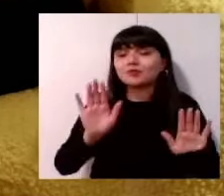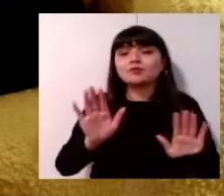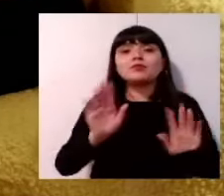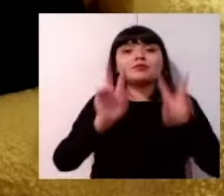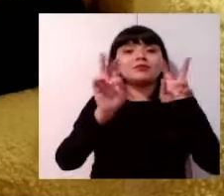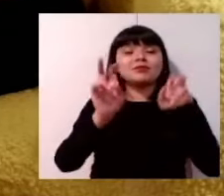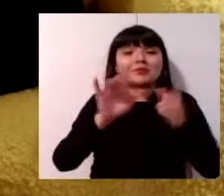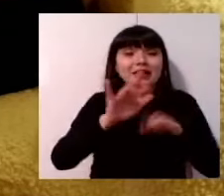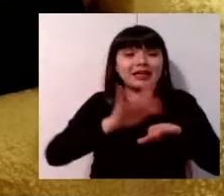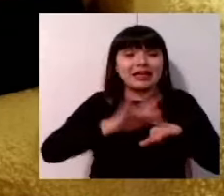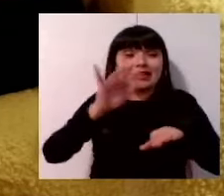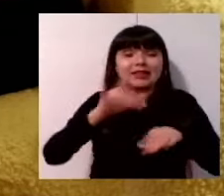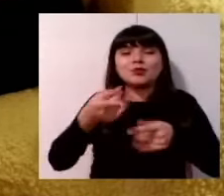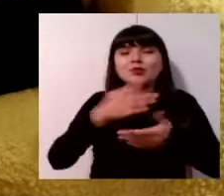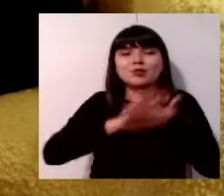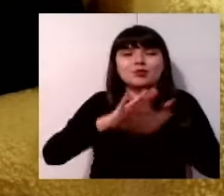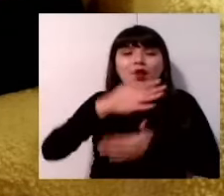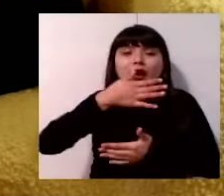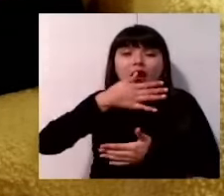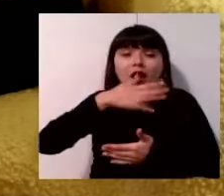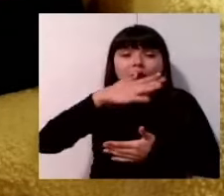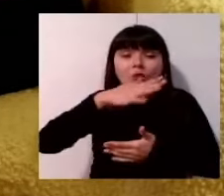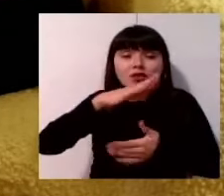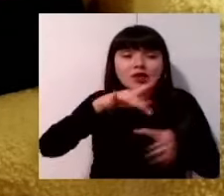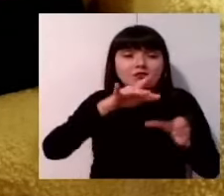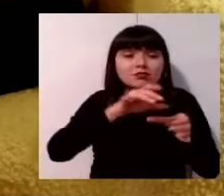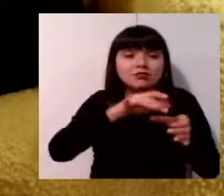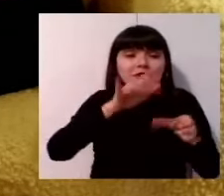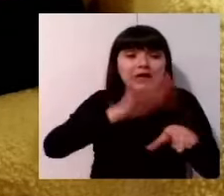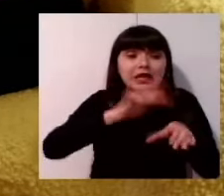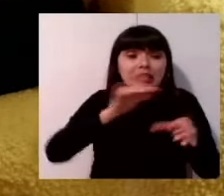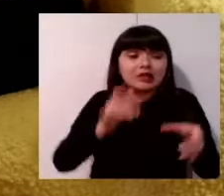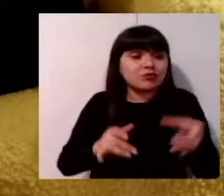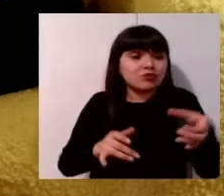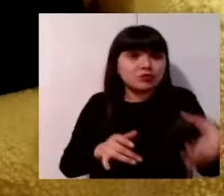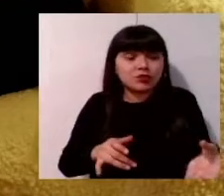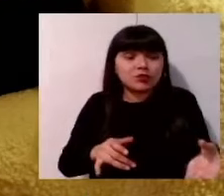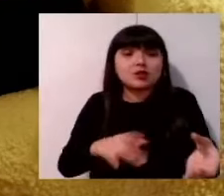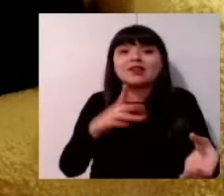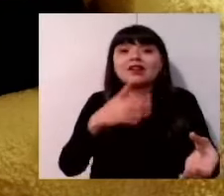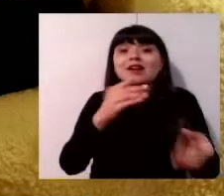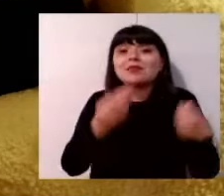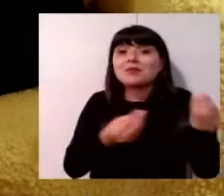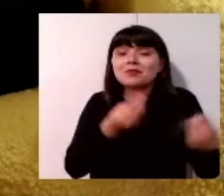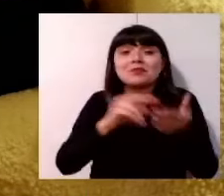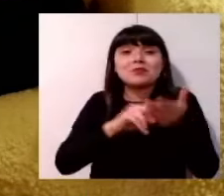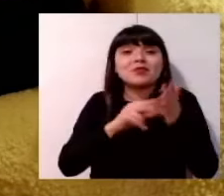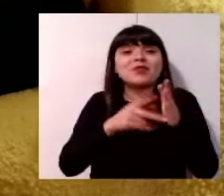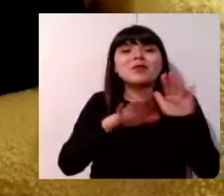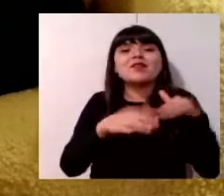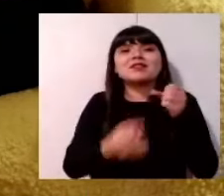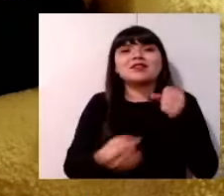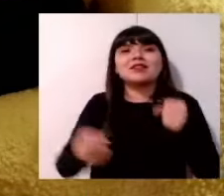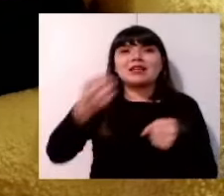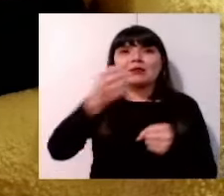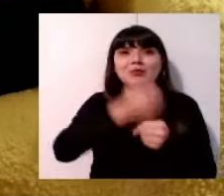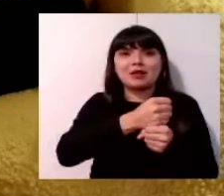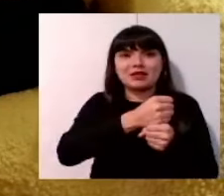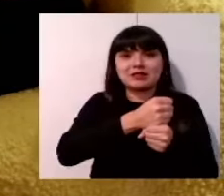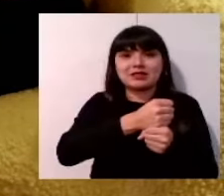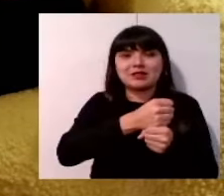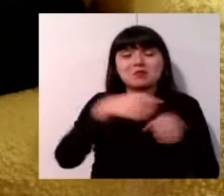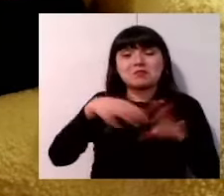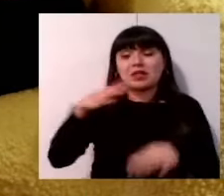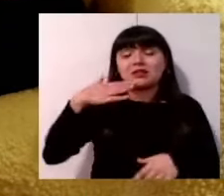agüita caliente, aunque sea agüita sola, es que muchas veces estamos reemplazando, los niños, sobre todo los chiquititos, a veces cuesta mucho